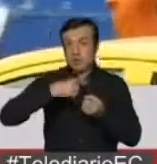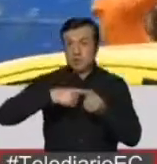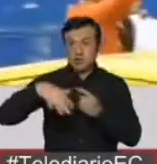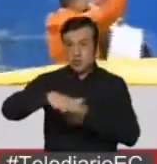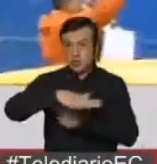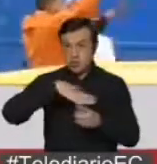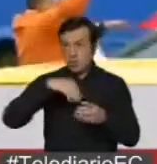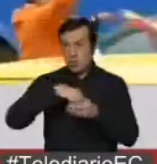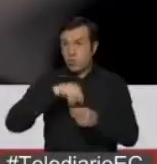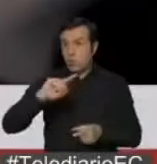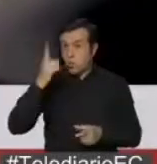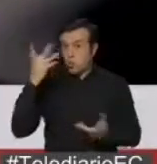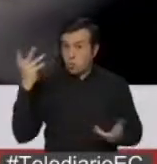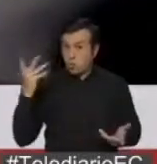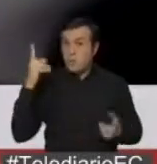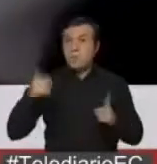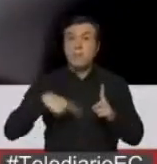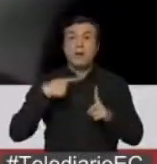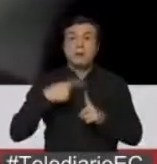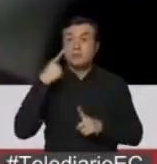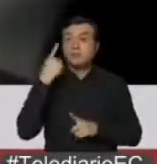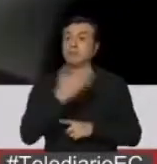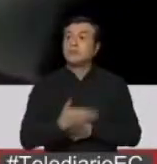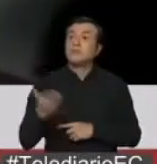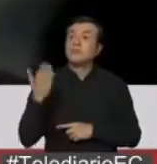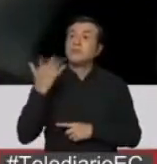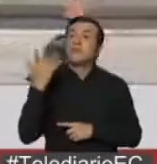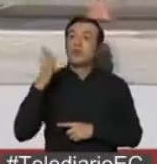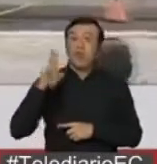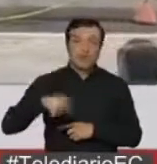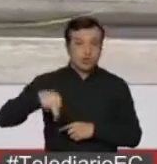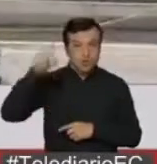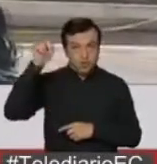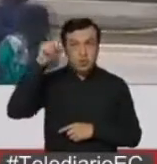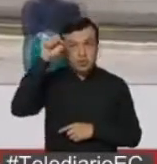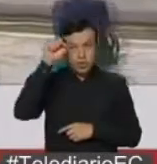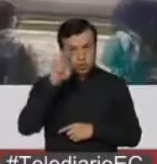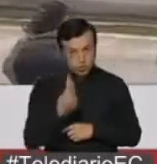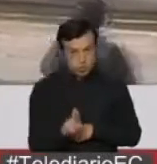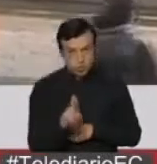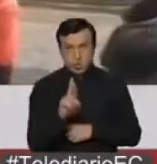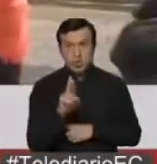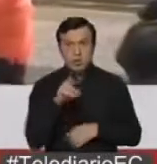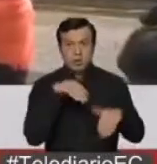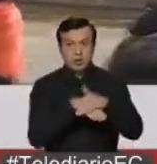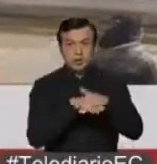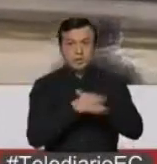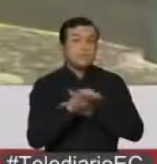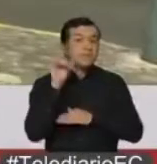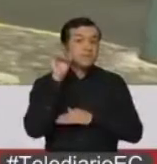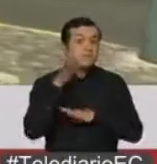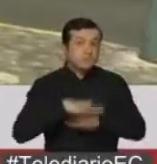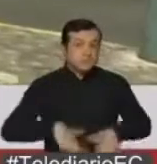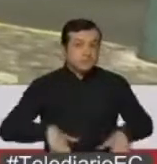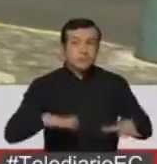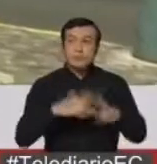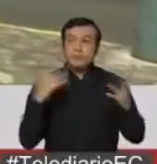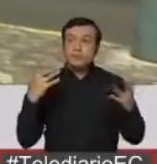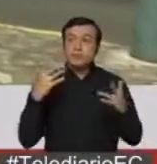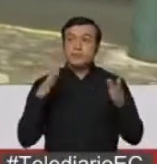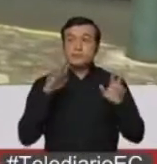No fue el único punto. También formaron hileras de vehículos en el norte, en el sur y en el ingreso al Valle de los Chillos. Alrededor